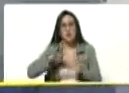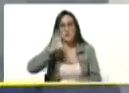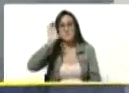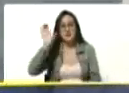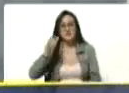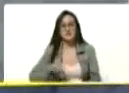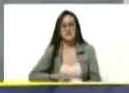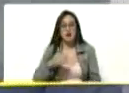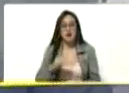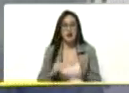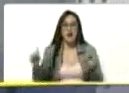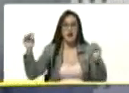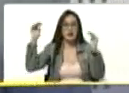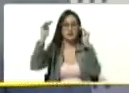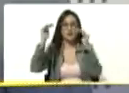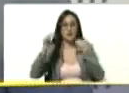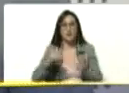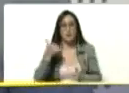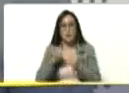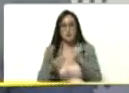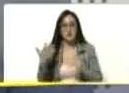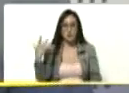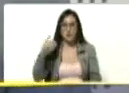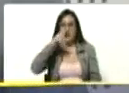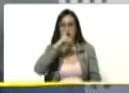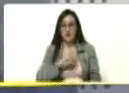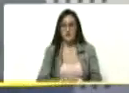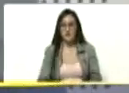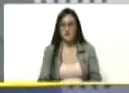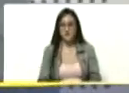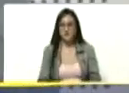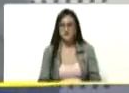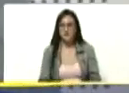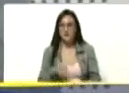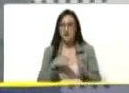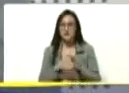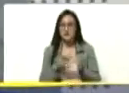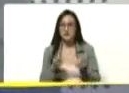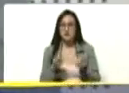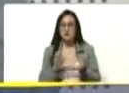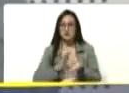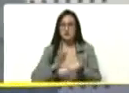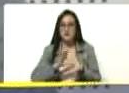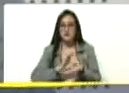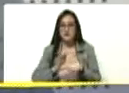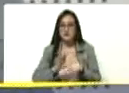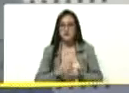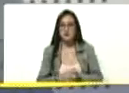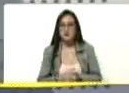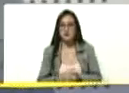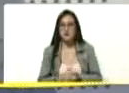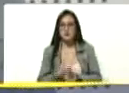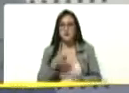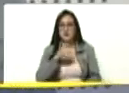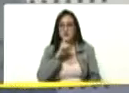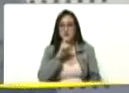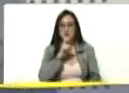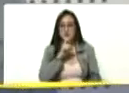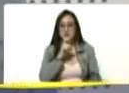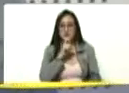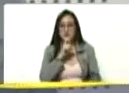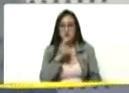los niveles más altos de los últimos años. El acceso a recursos financieros se ha vuelto más difícil